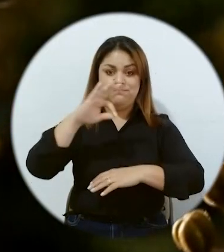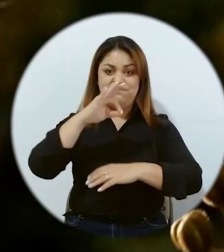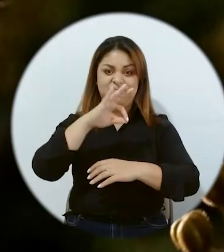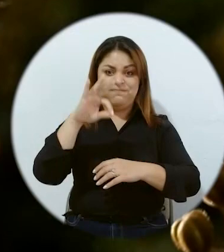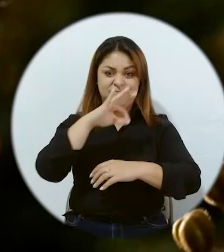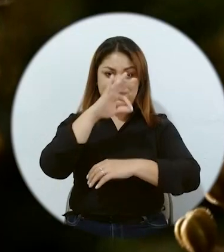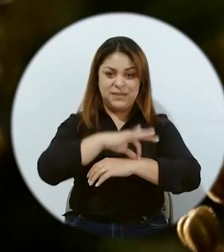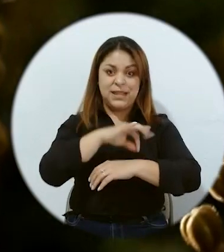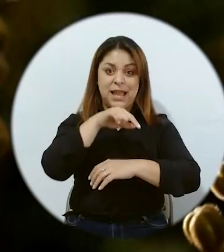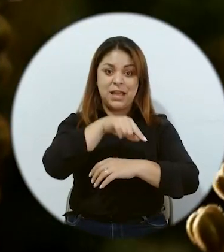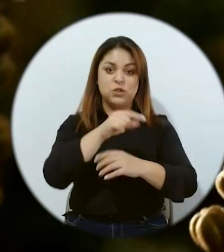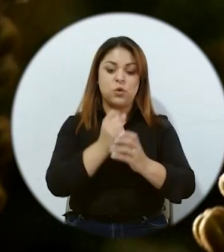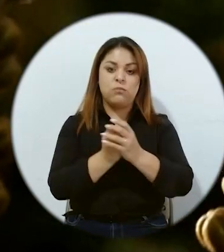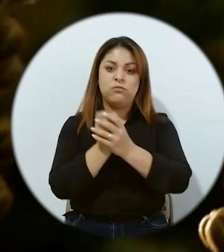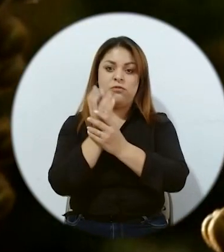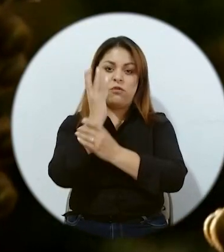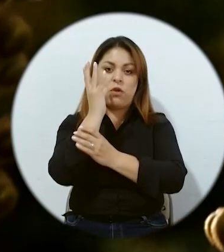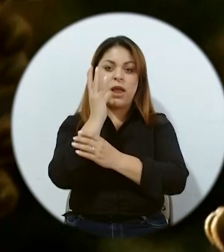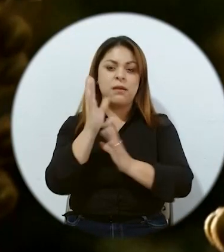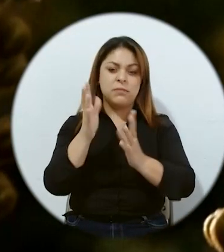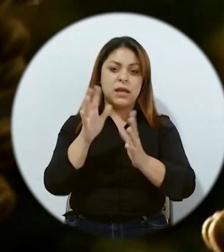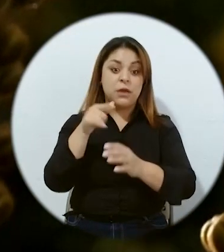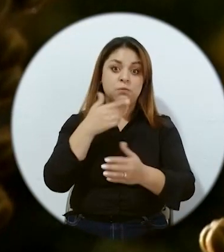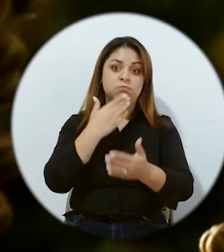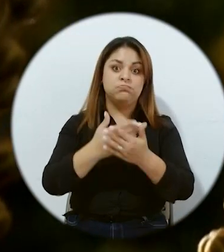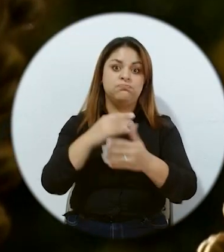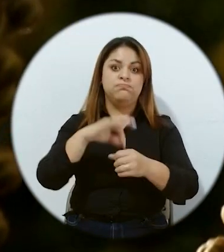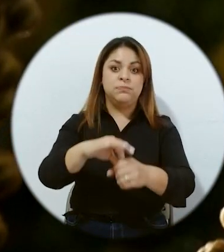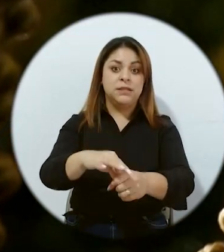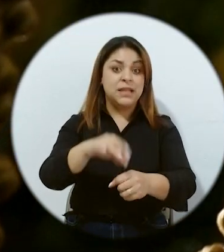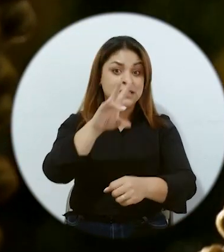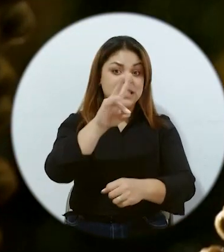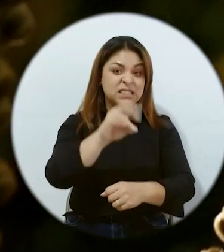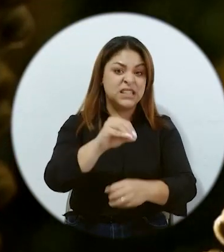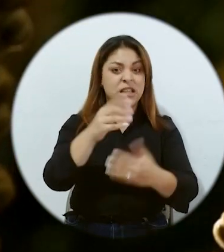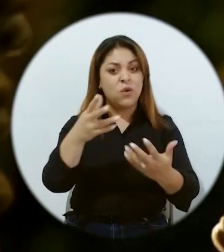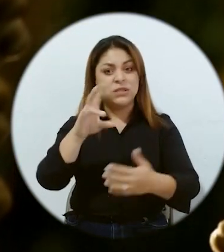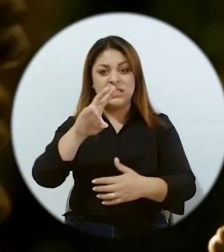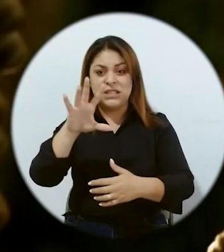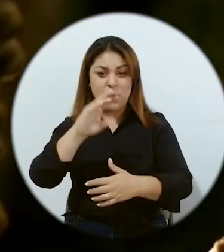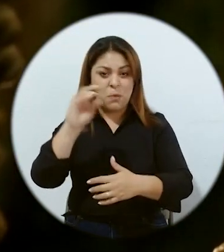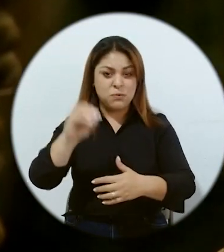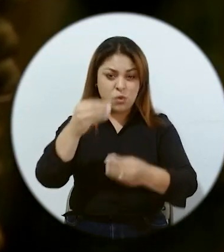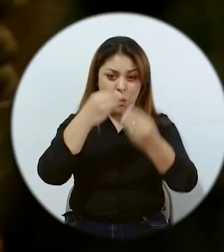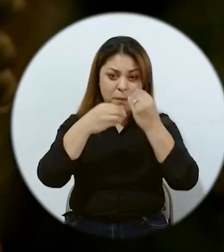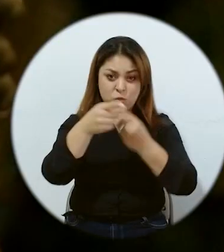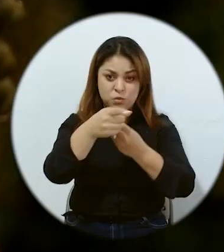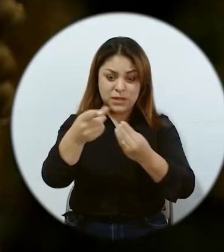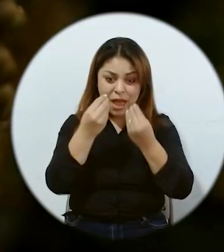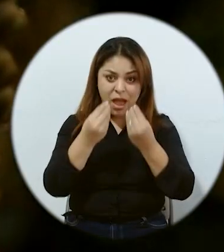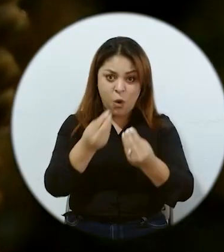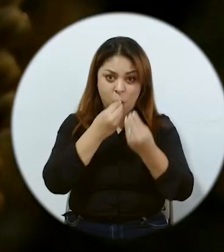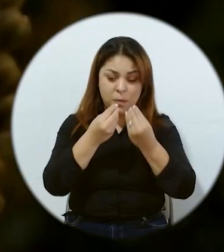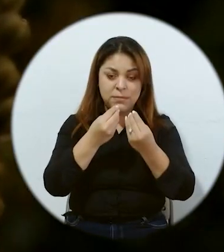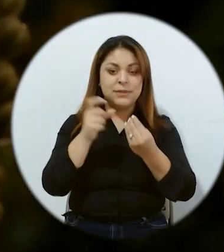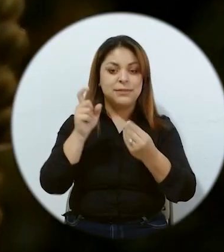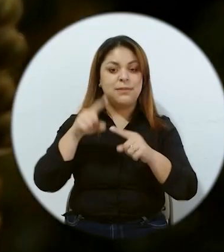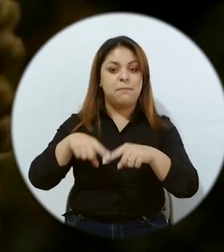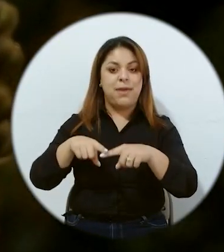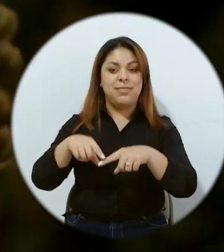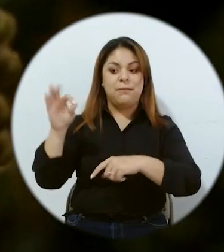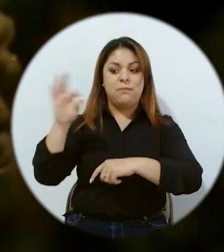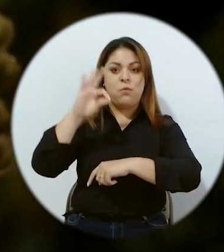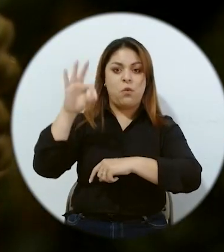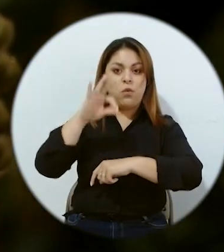un servicio fundamental que brindan los ecosistemas a la agricultura. Alrededor de 70-75% de los alimentos que consumimos dependen de la